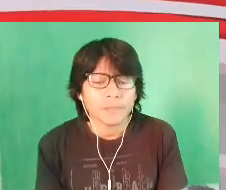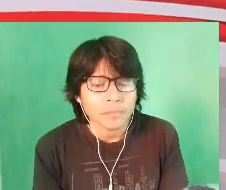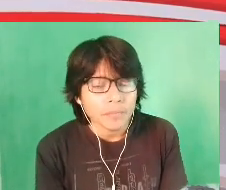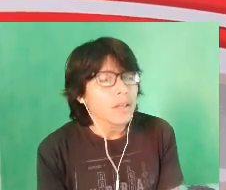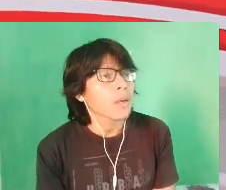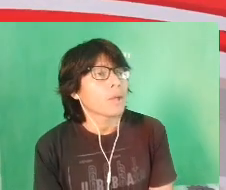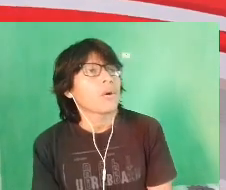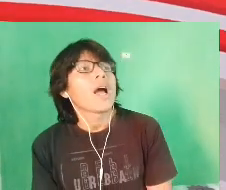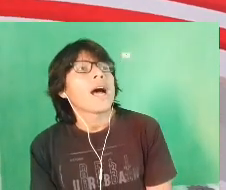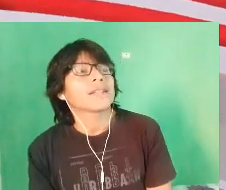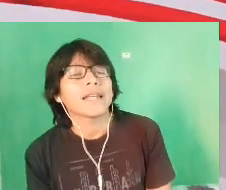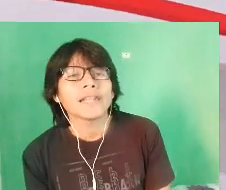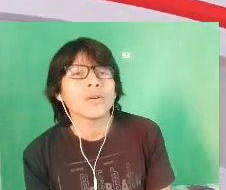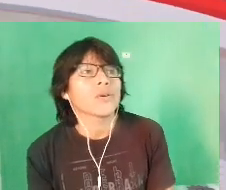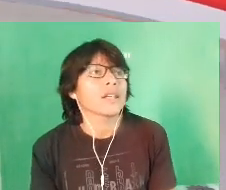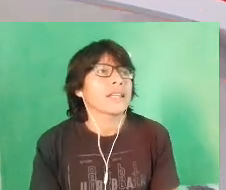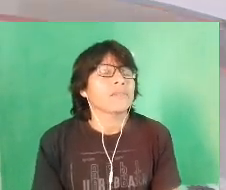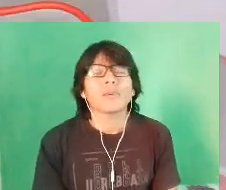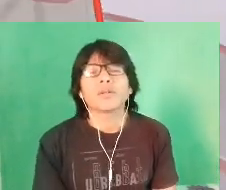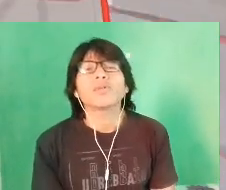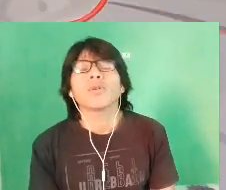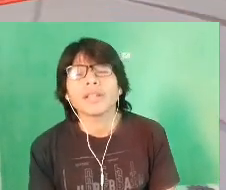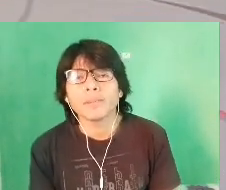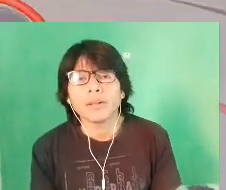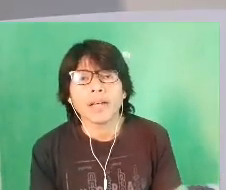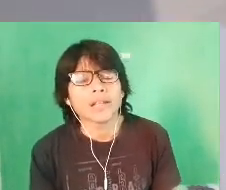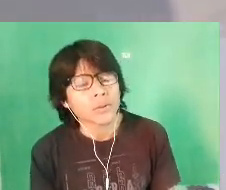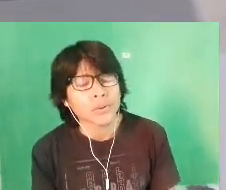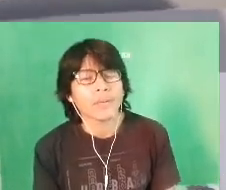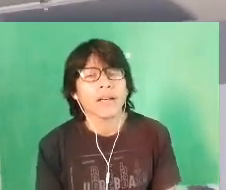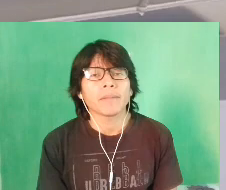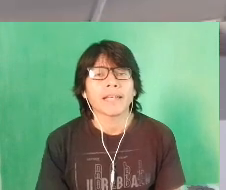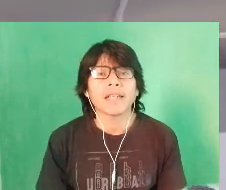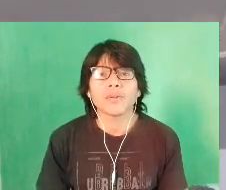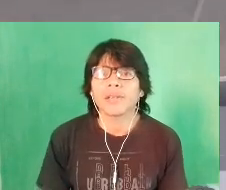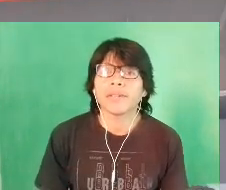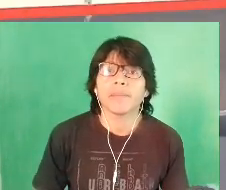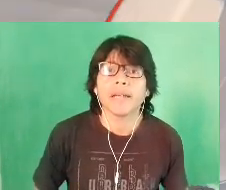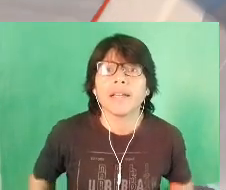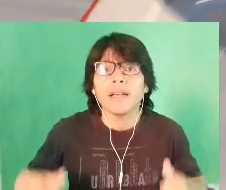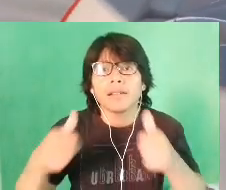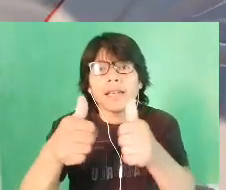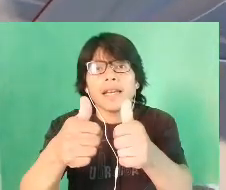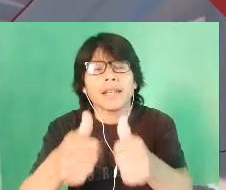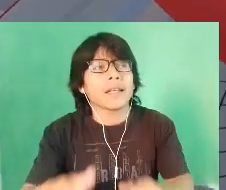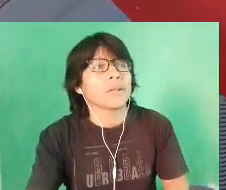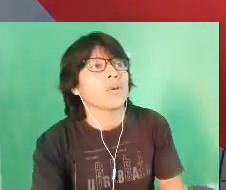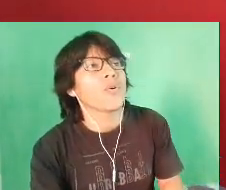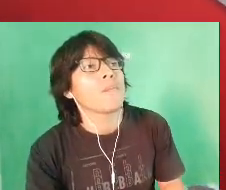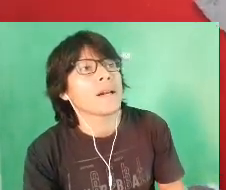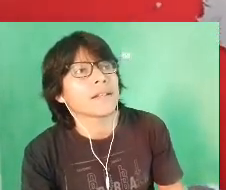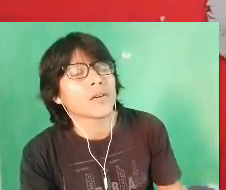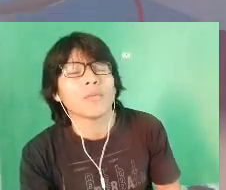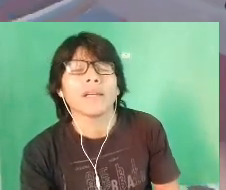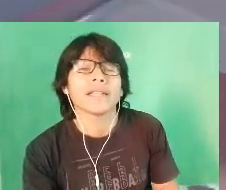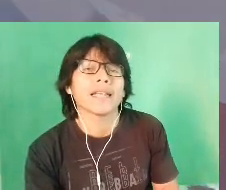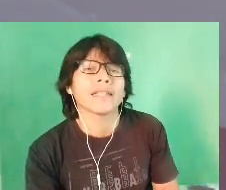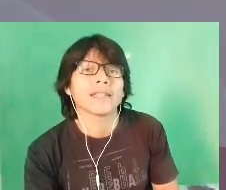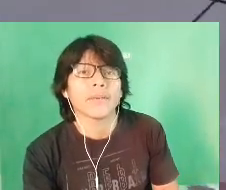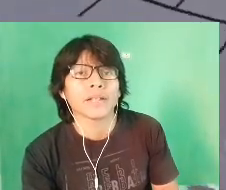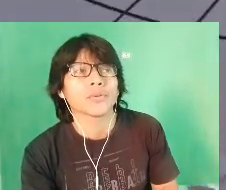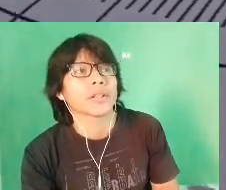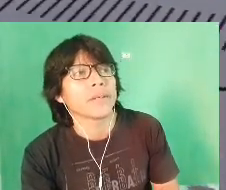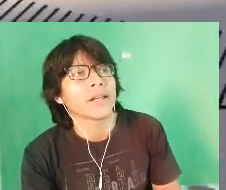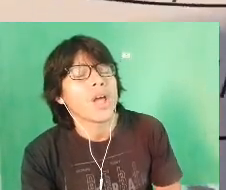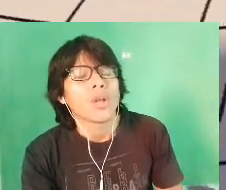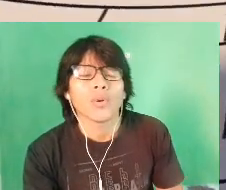Así es. Bueno, hasta ahí les dejo lo que es la información. Yo les invito a que se suscriban a mi canal. Suscríbanse a mi canal, denle like al video, compartan, comenten. Y